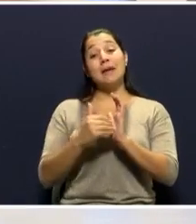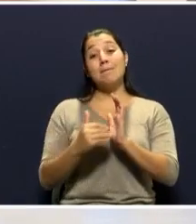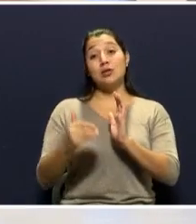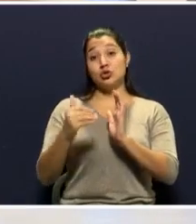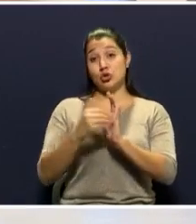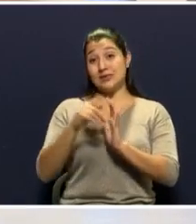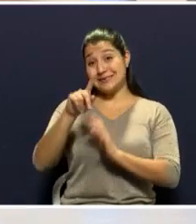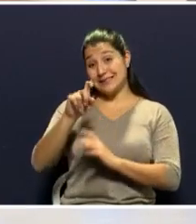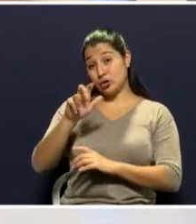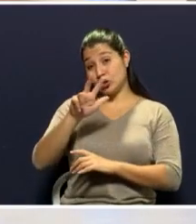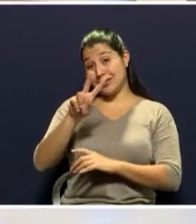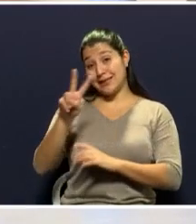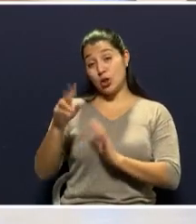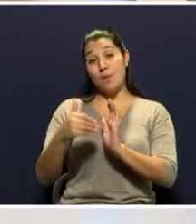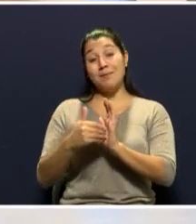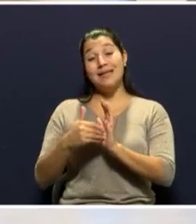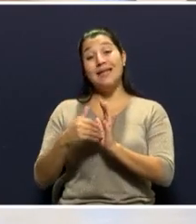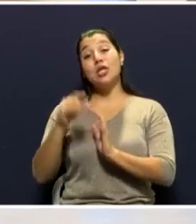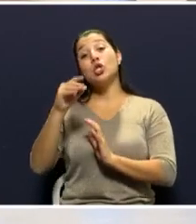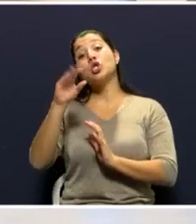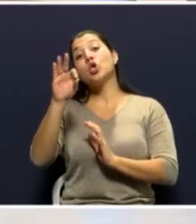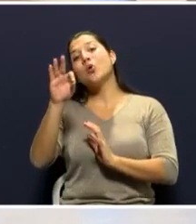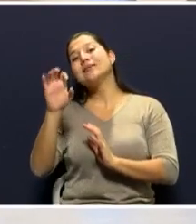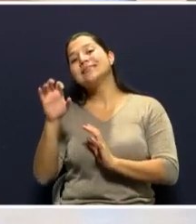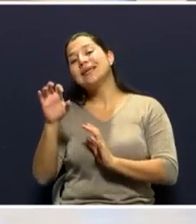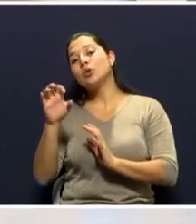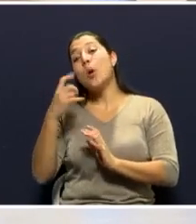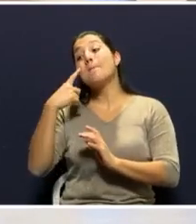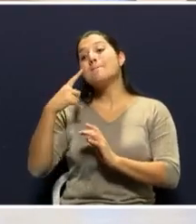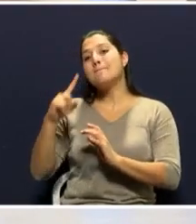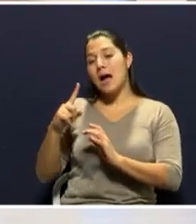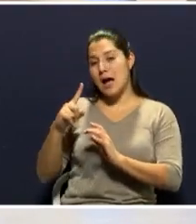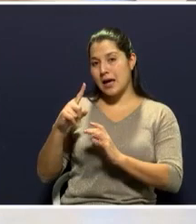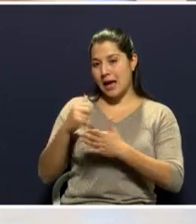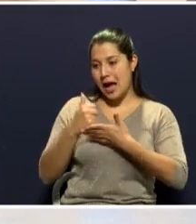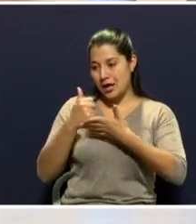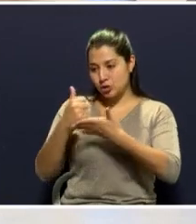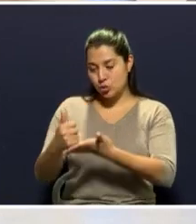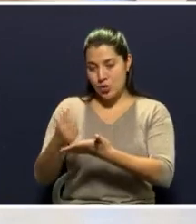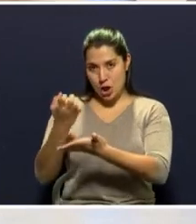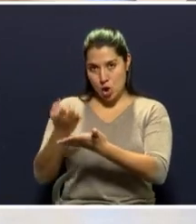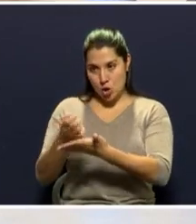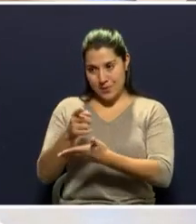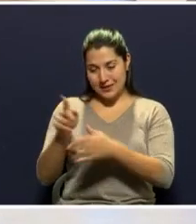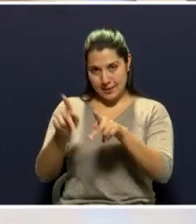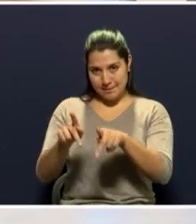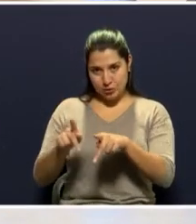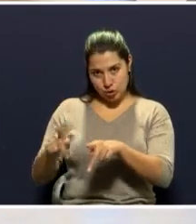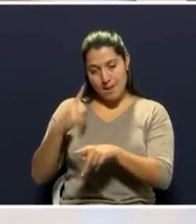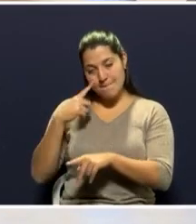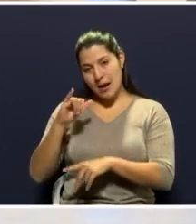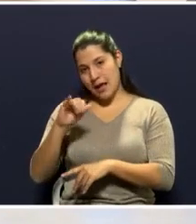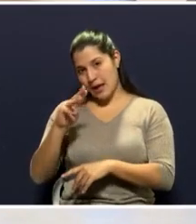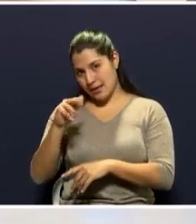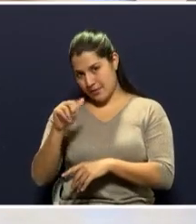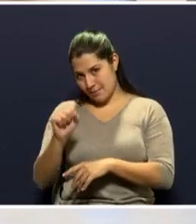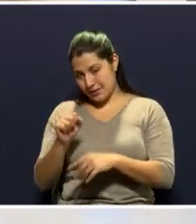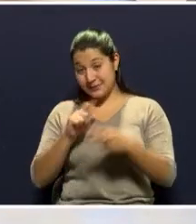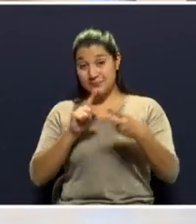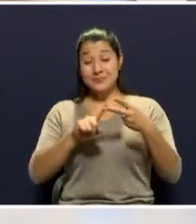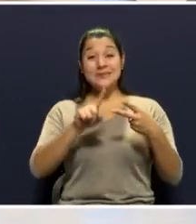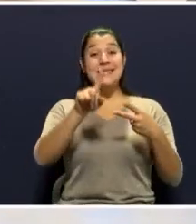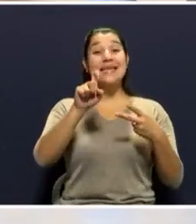132.900 van dirigidos al tema de subsidios, específicamente al Ministerio de Trabajo y Seguridad Social, y